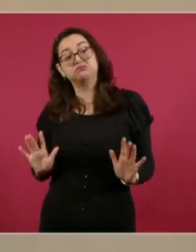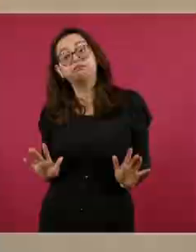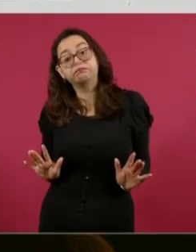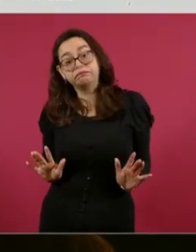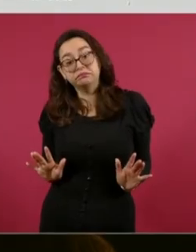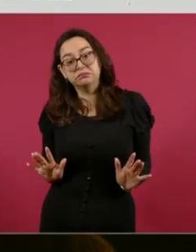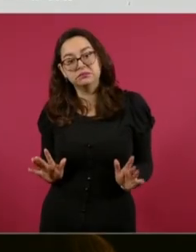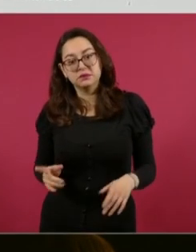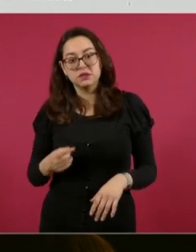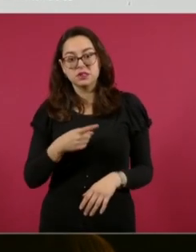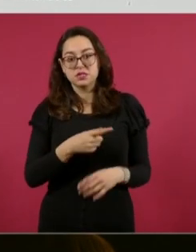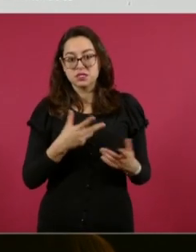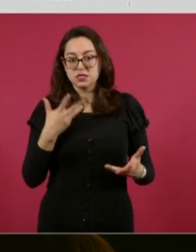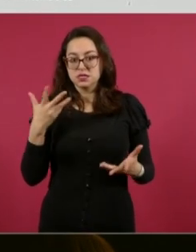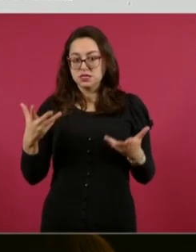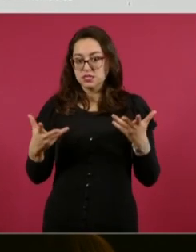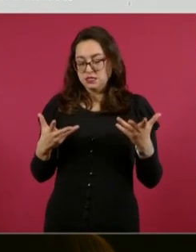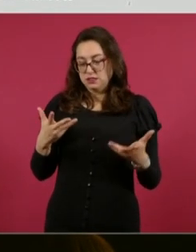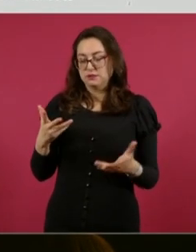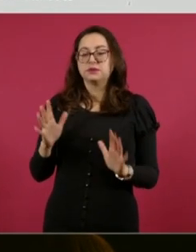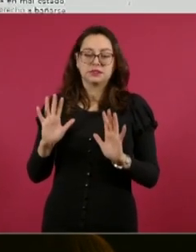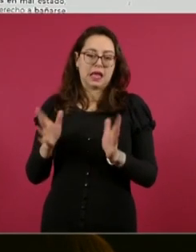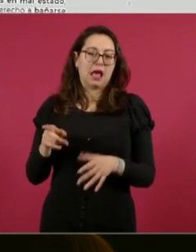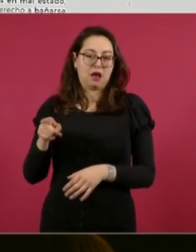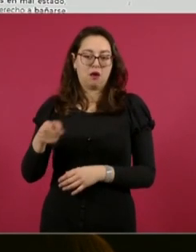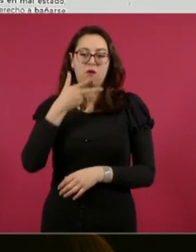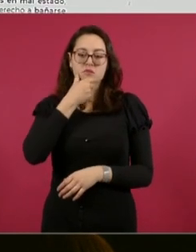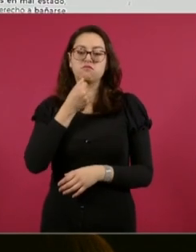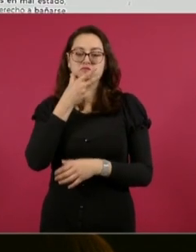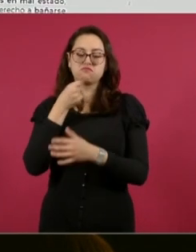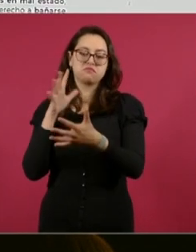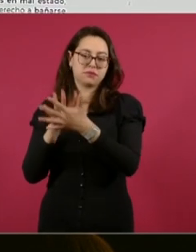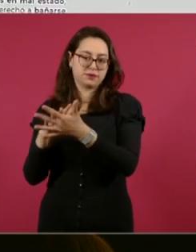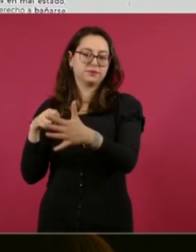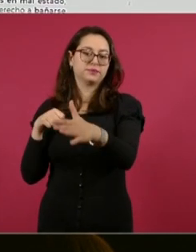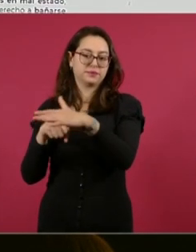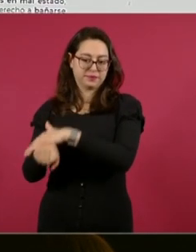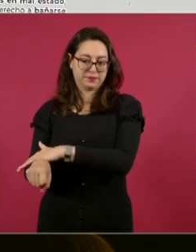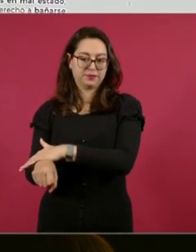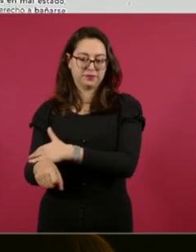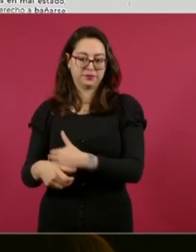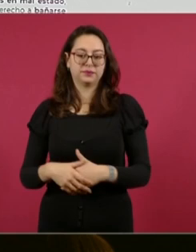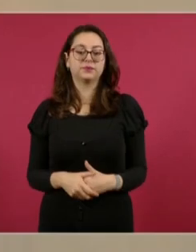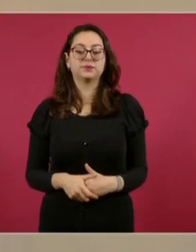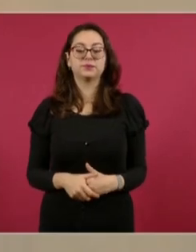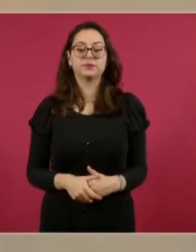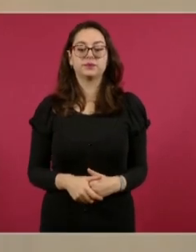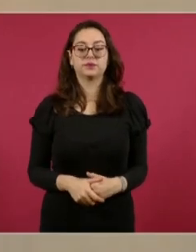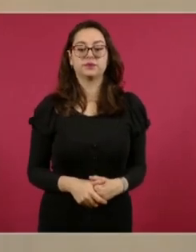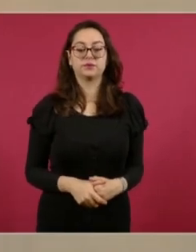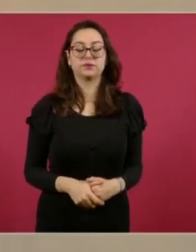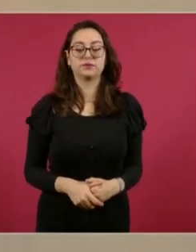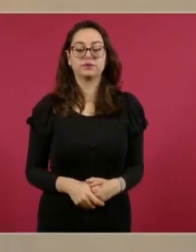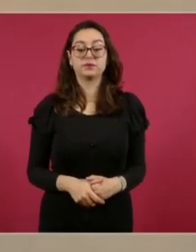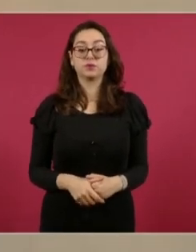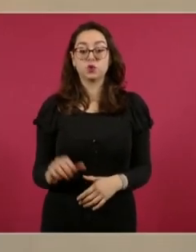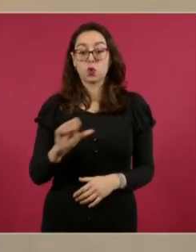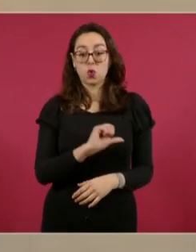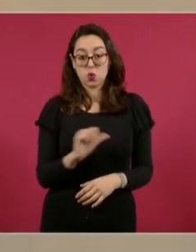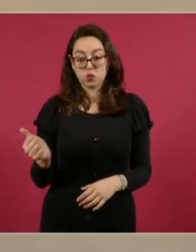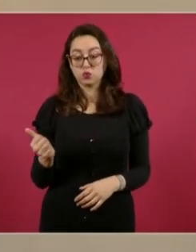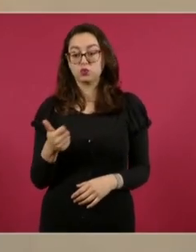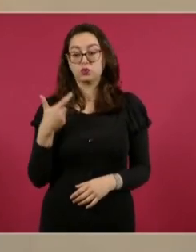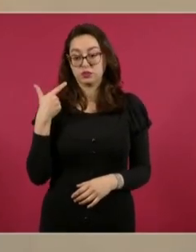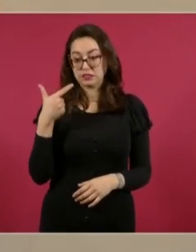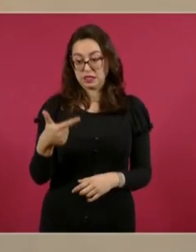padre. Ella fue vinculada a proceso. Adelante. Y vinculación a proceso, tenemos estas 7 personas,